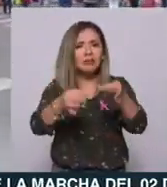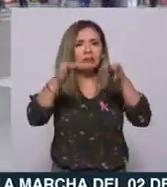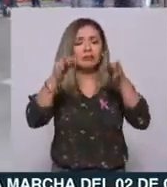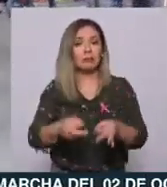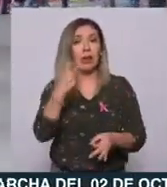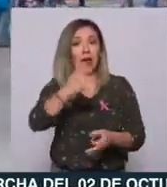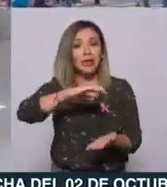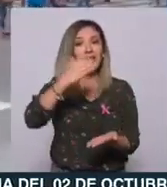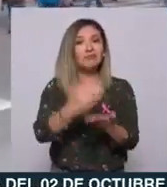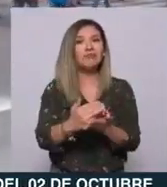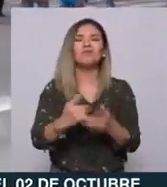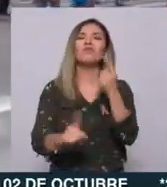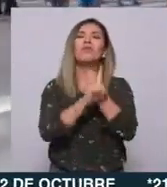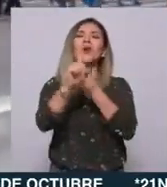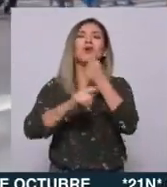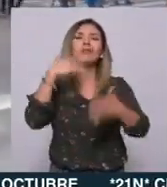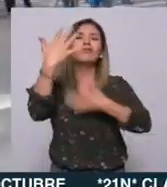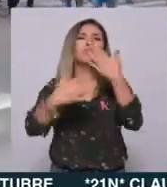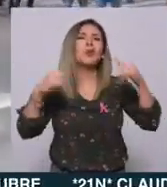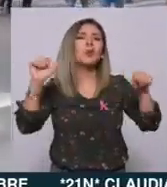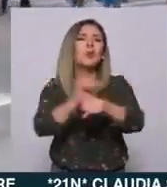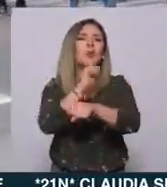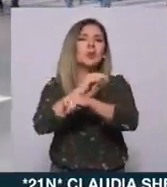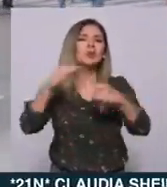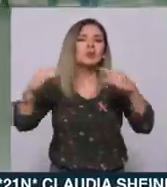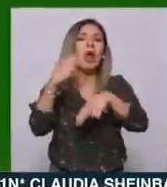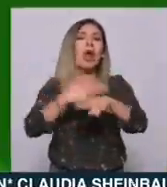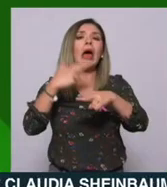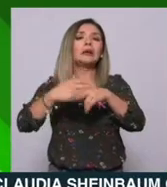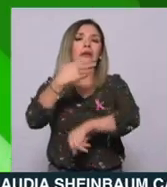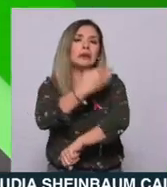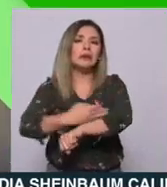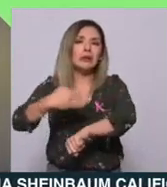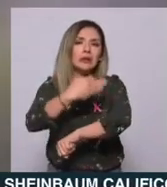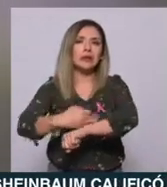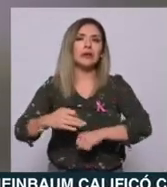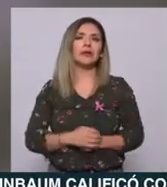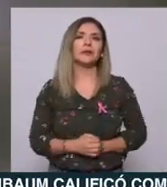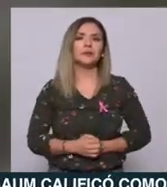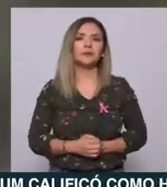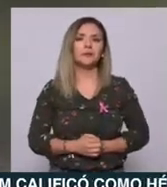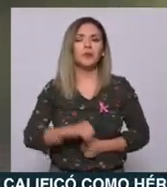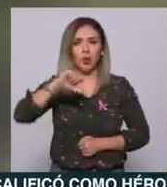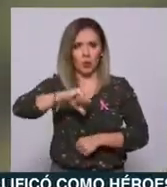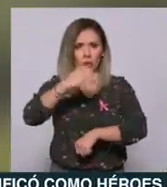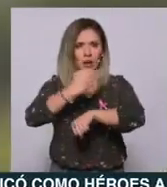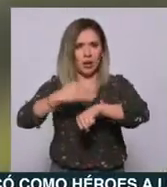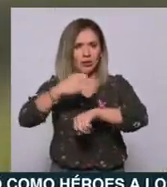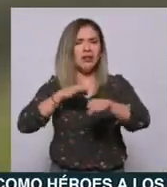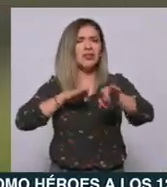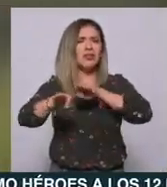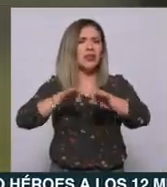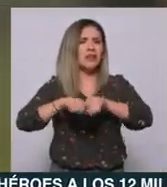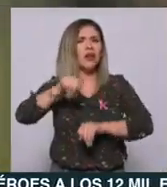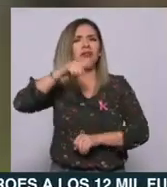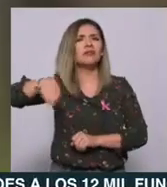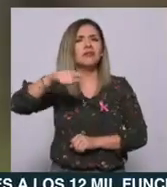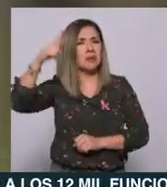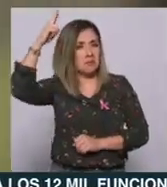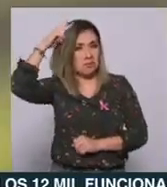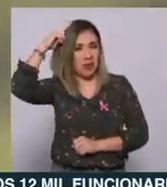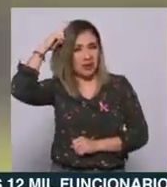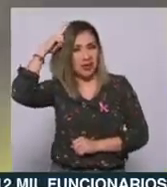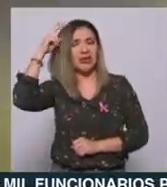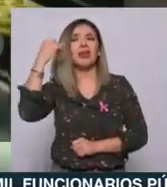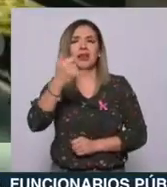provocó caos vial y la circulación se restableció por la tarde. Esta tarde, trabajadores del Instituto Nacional de Bellas Artes